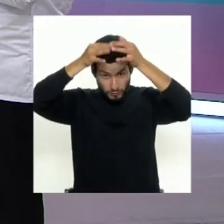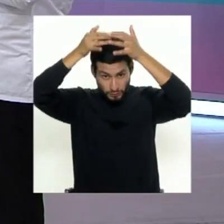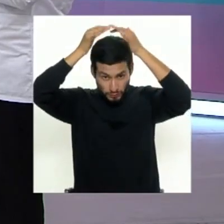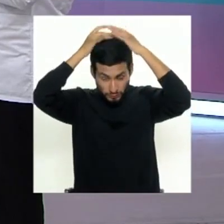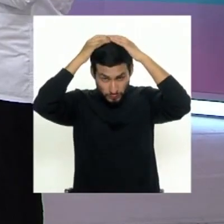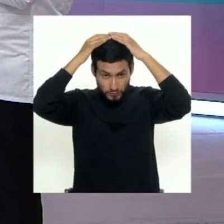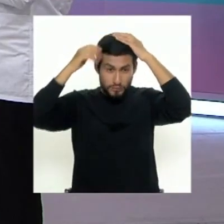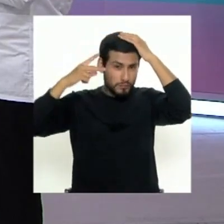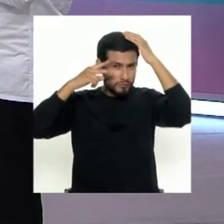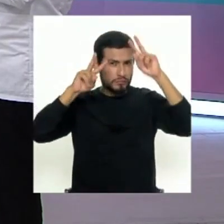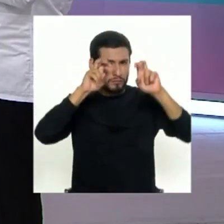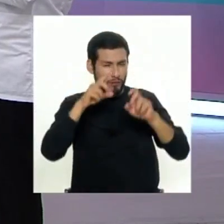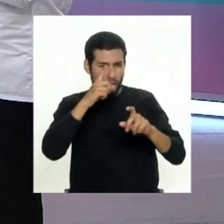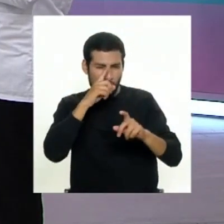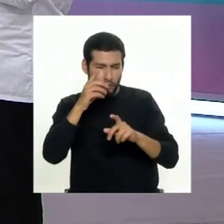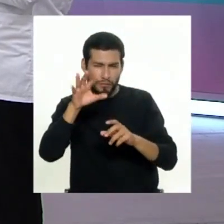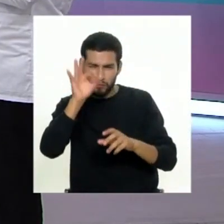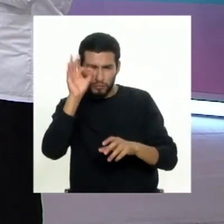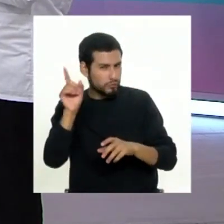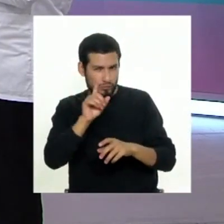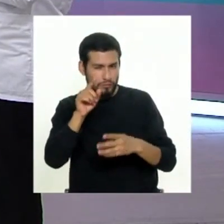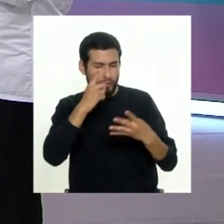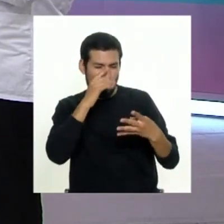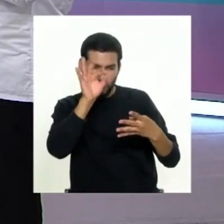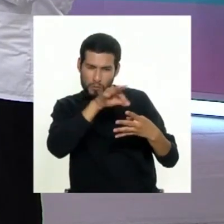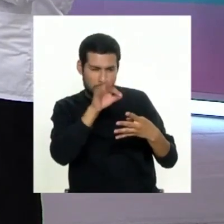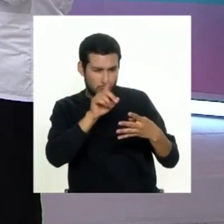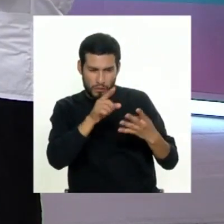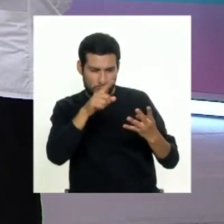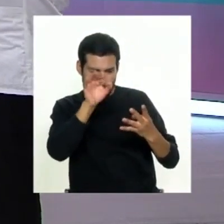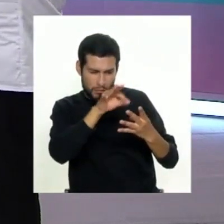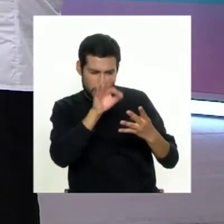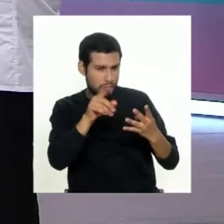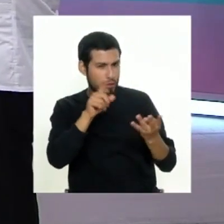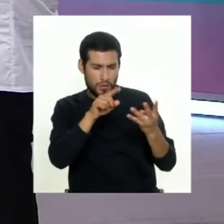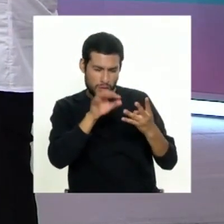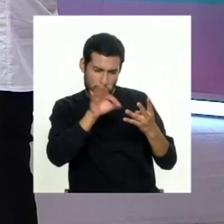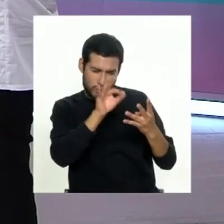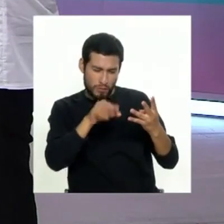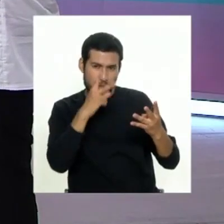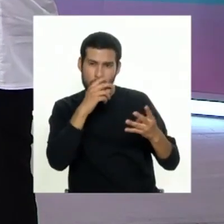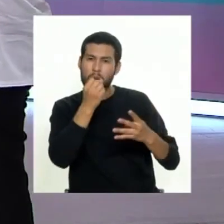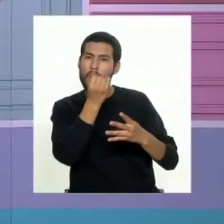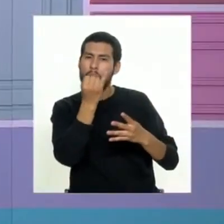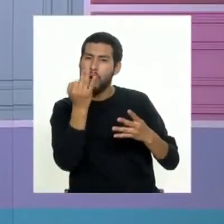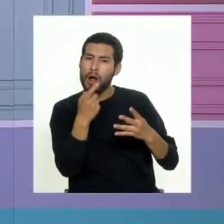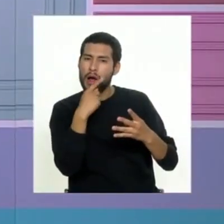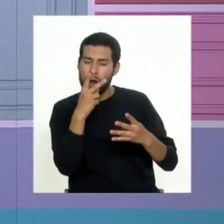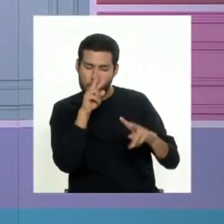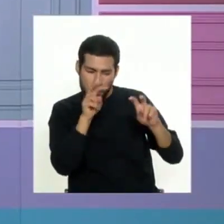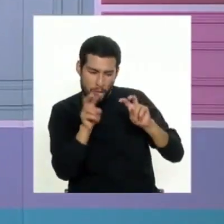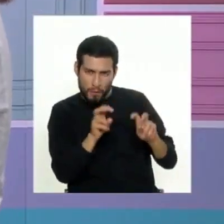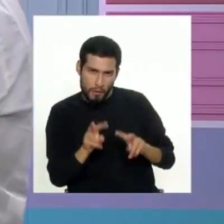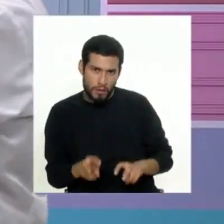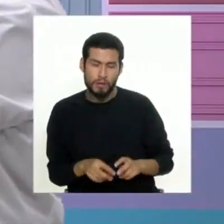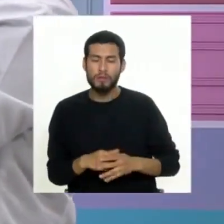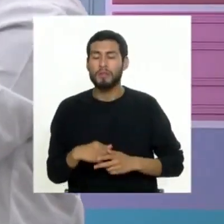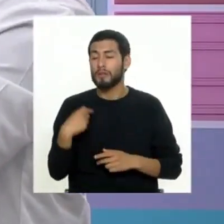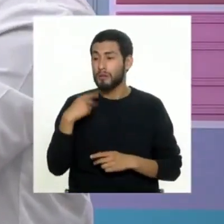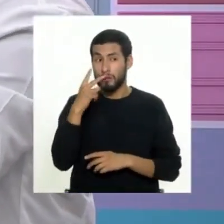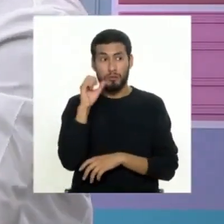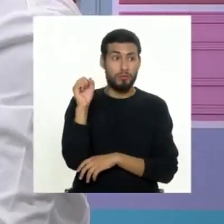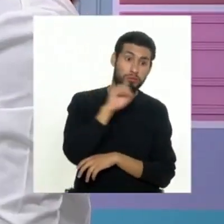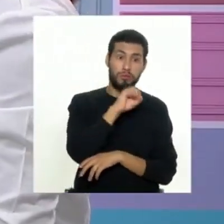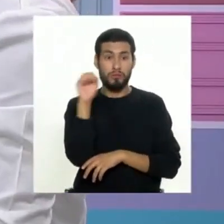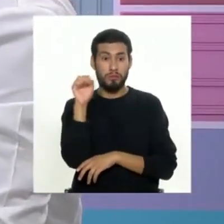como que descartando todo lo neurológico con este tema de los ojos exacto. y la coordinación de los ojos. La parte que he hecho del movimiento brusco, también